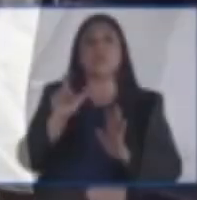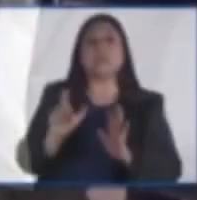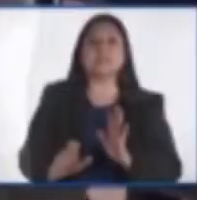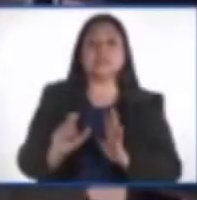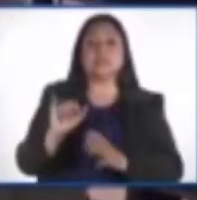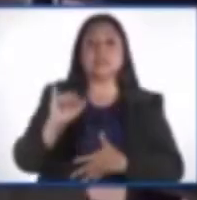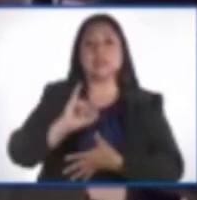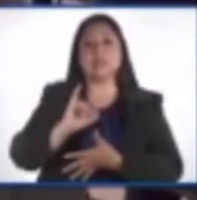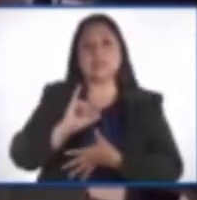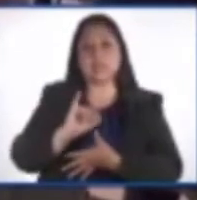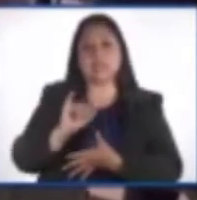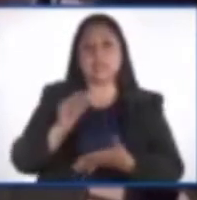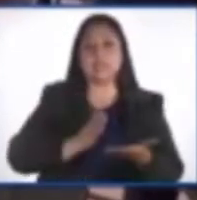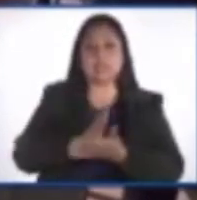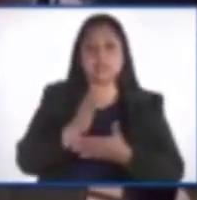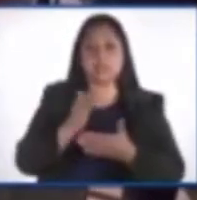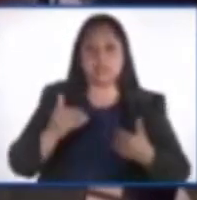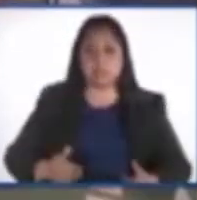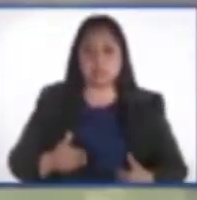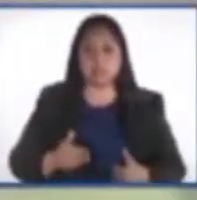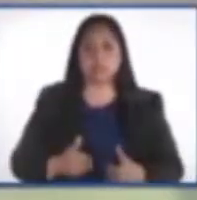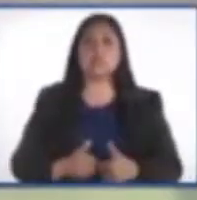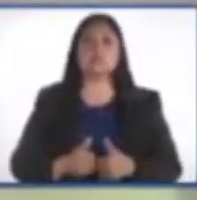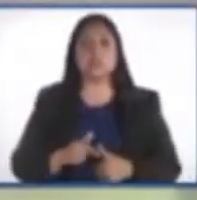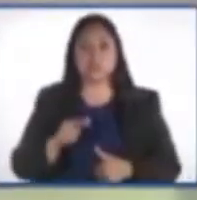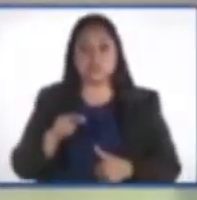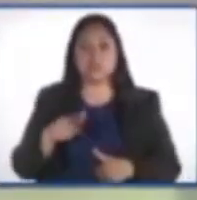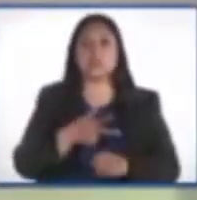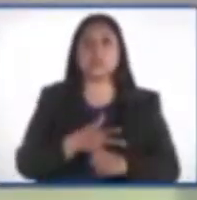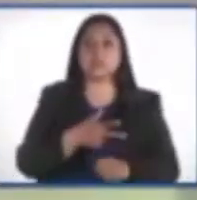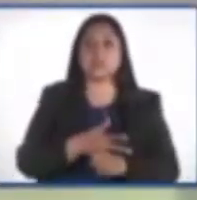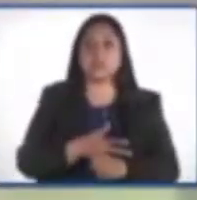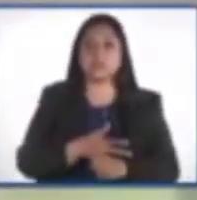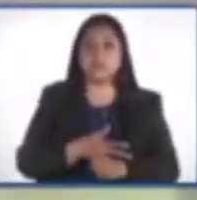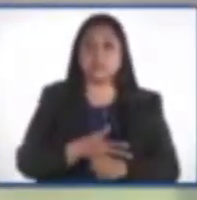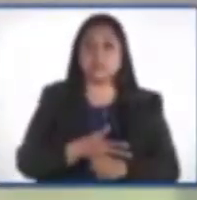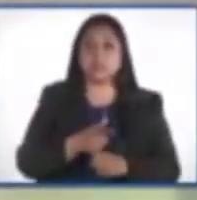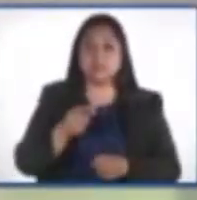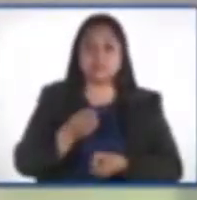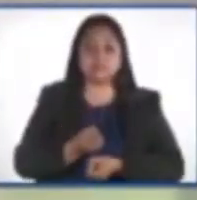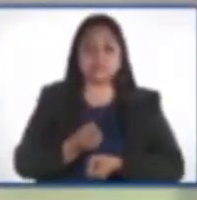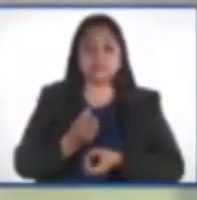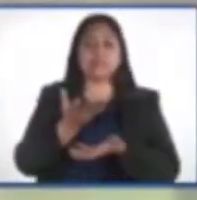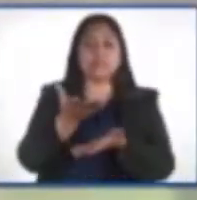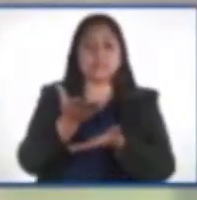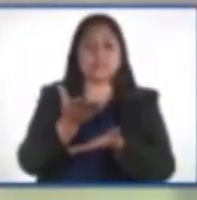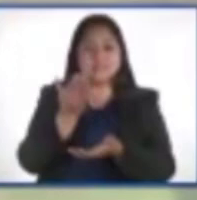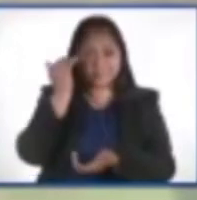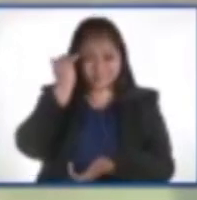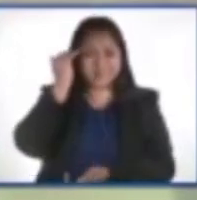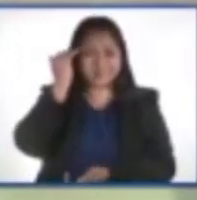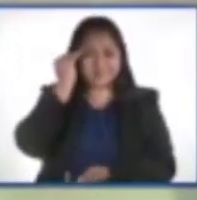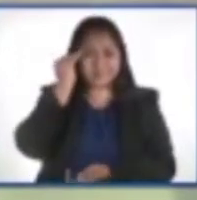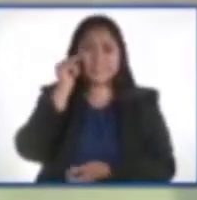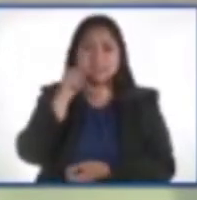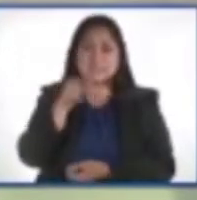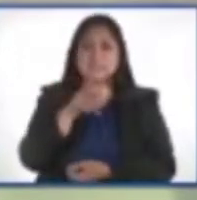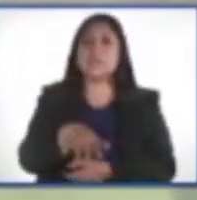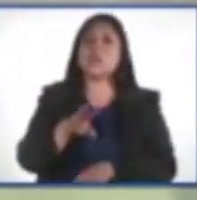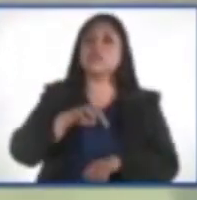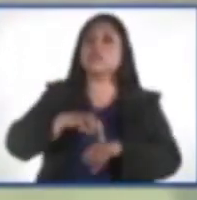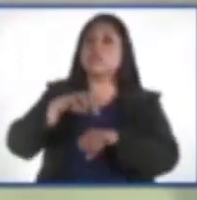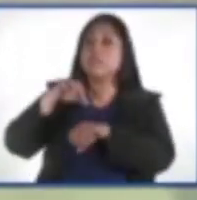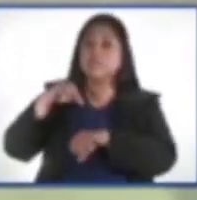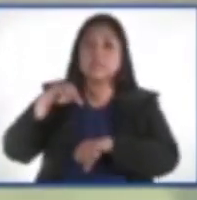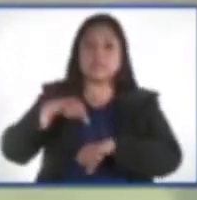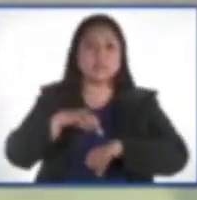verástegui uno de los defensores más activos del derecho a la vida recordó que los más de 30 países adheridos a este